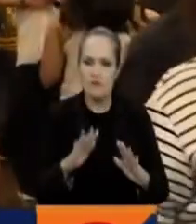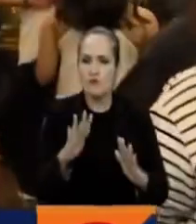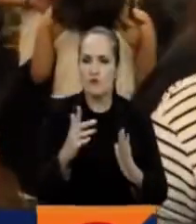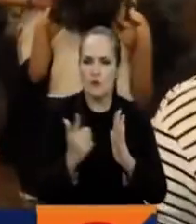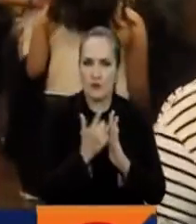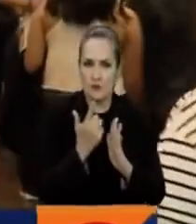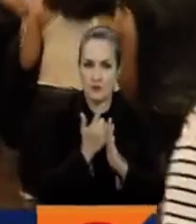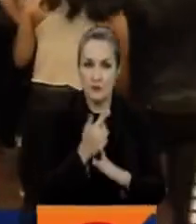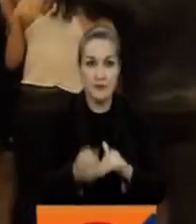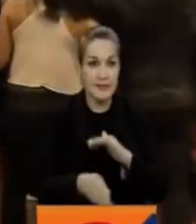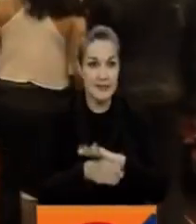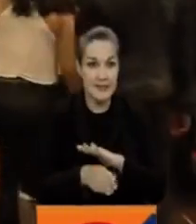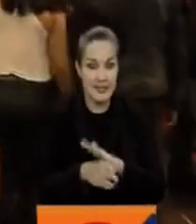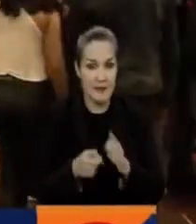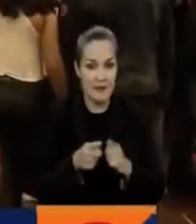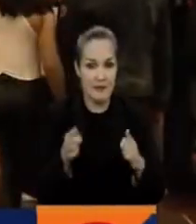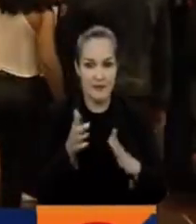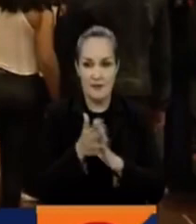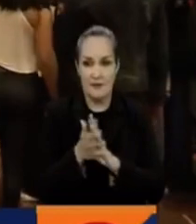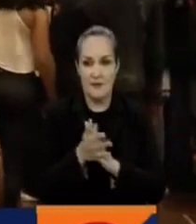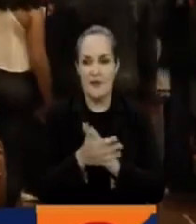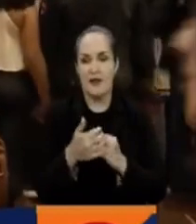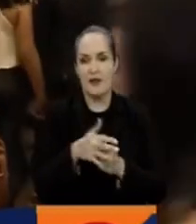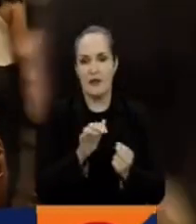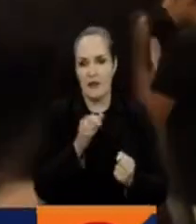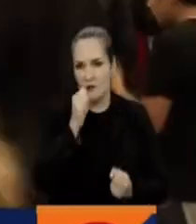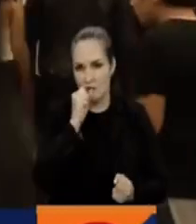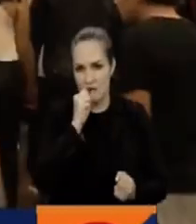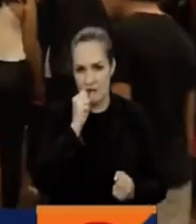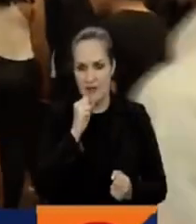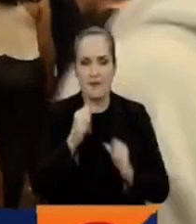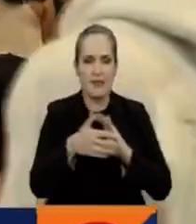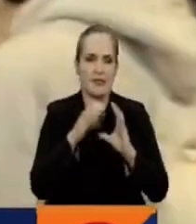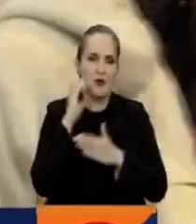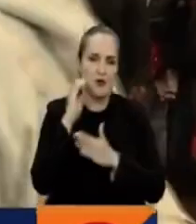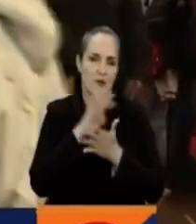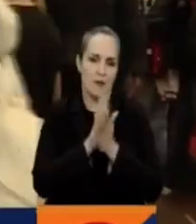él. Sigan con más en RTVC Noticias de Señal Colombia, la señal de la paz.